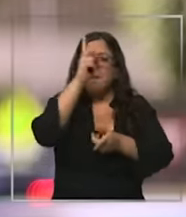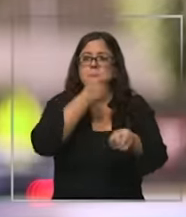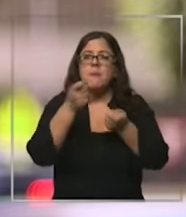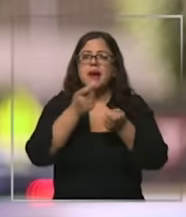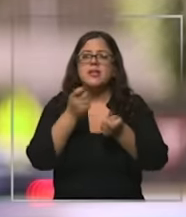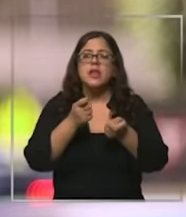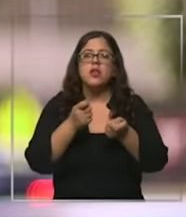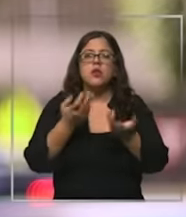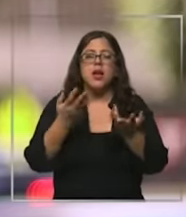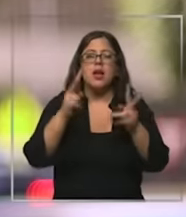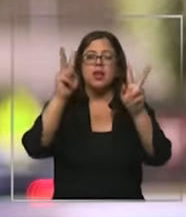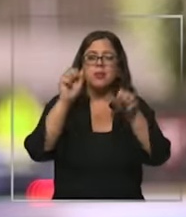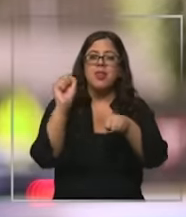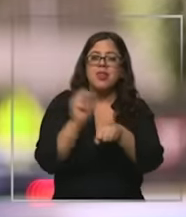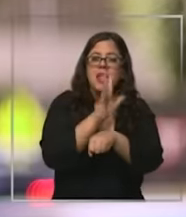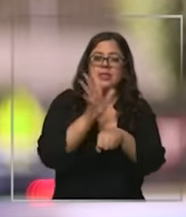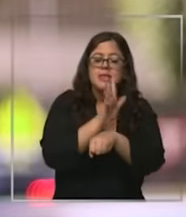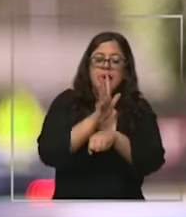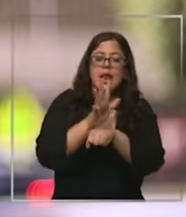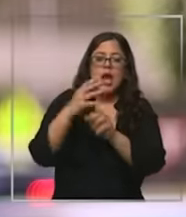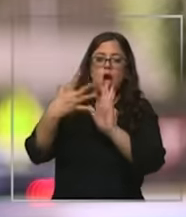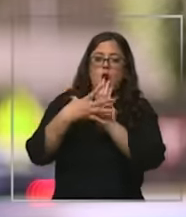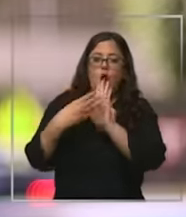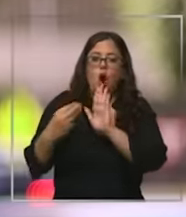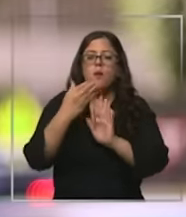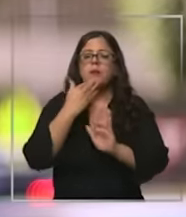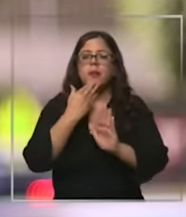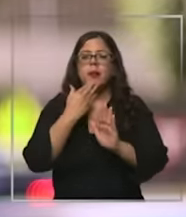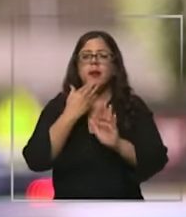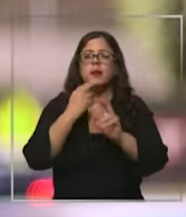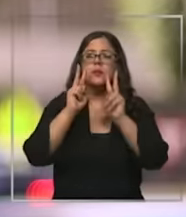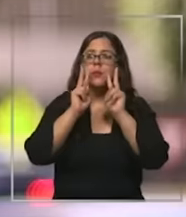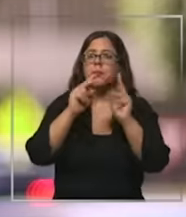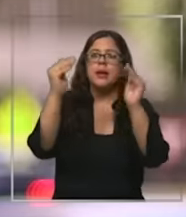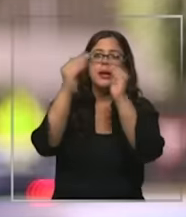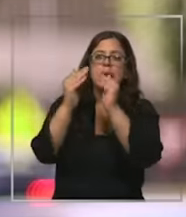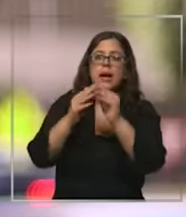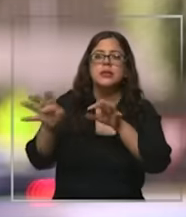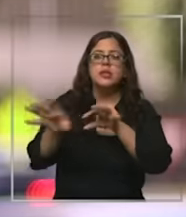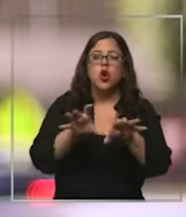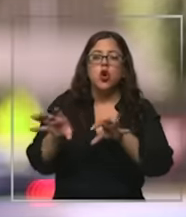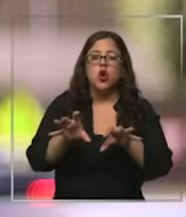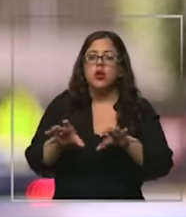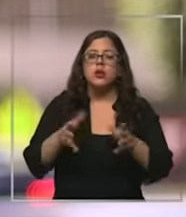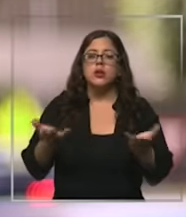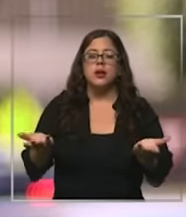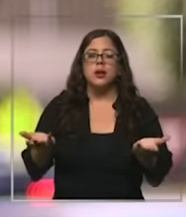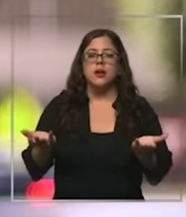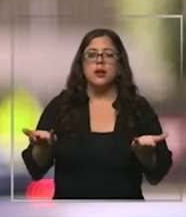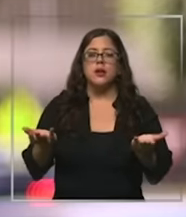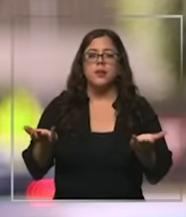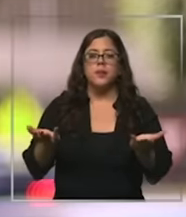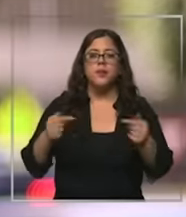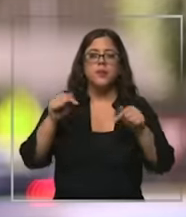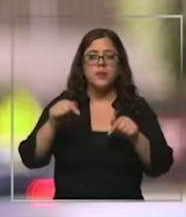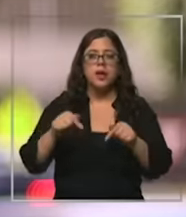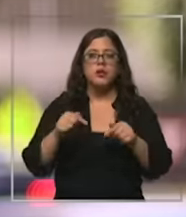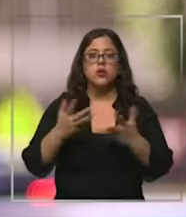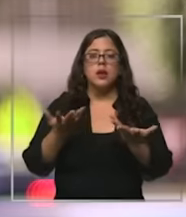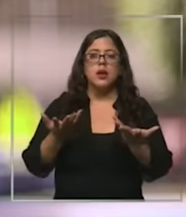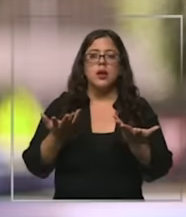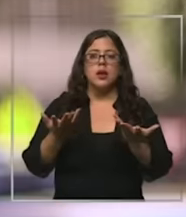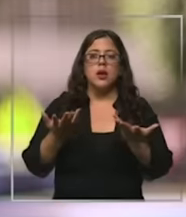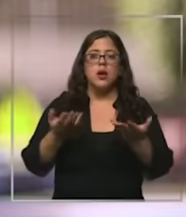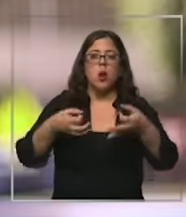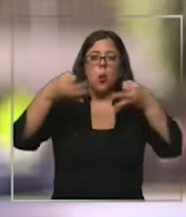a figuras del cine, sino que también al momento de ver sus casas, sus inmuebles, estos estaban robustecidos,